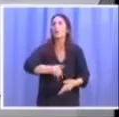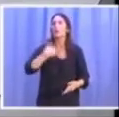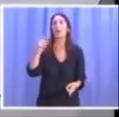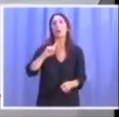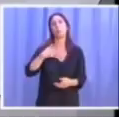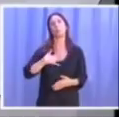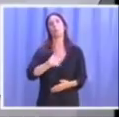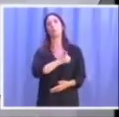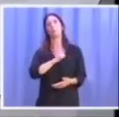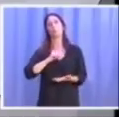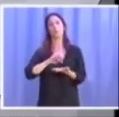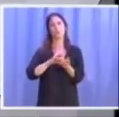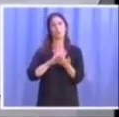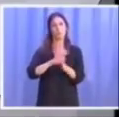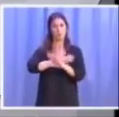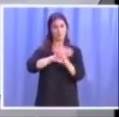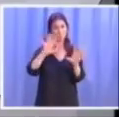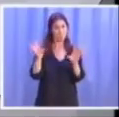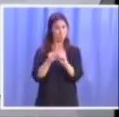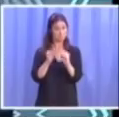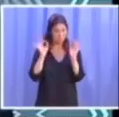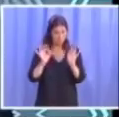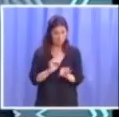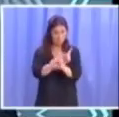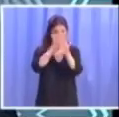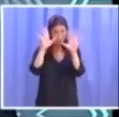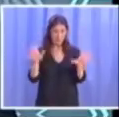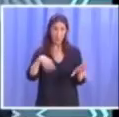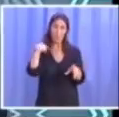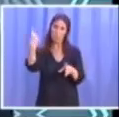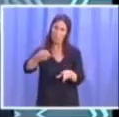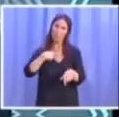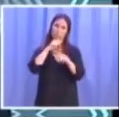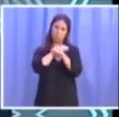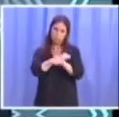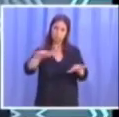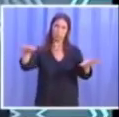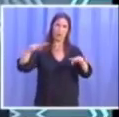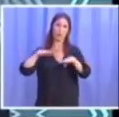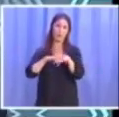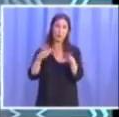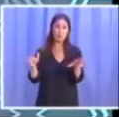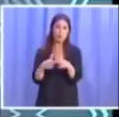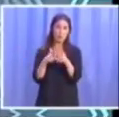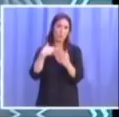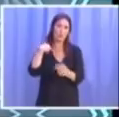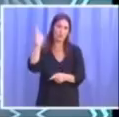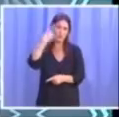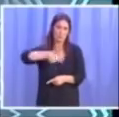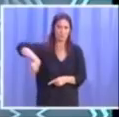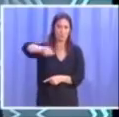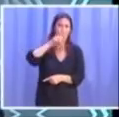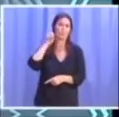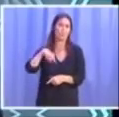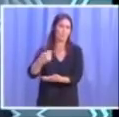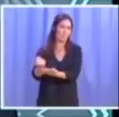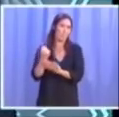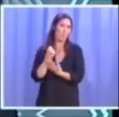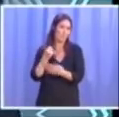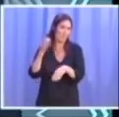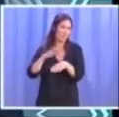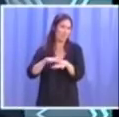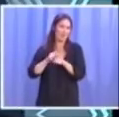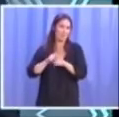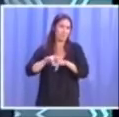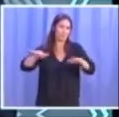nadie. Bueno, hemos resuelto esto. Perfecto. Ya lo difundiremos en las redes sociales y yo sé que ustedes nos ayudarán para que eso llegue a